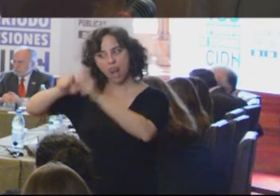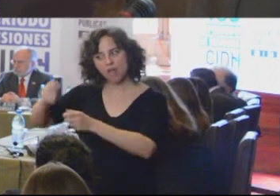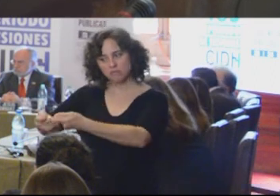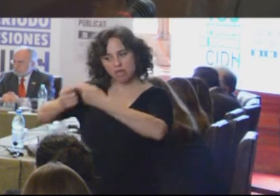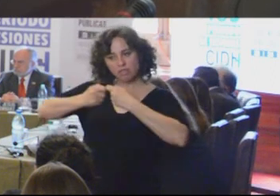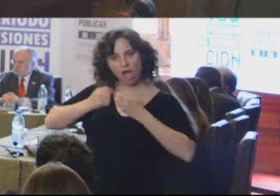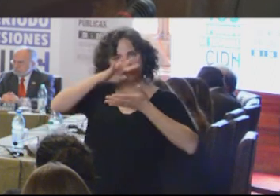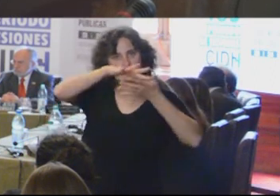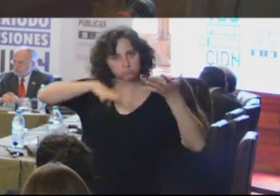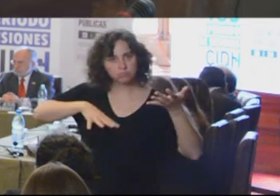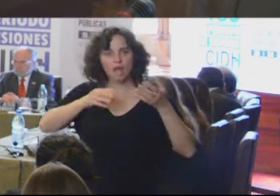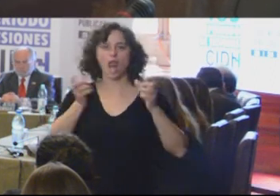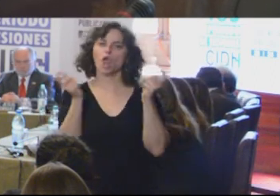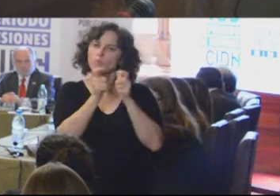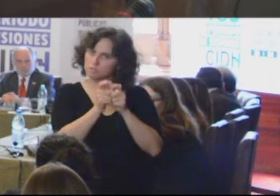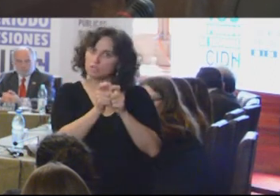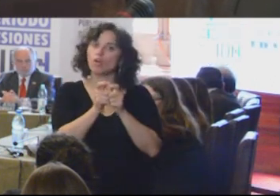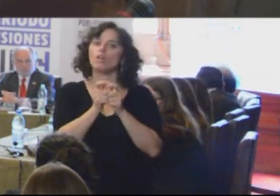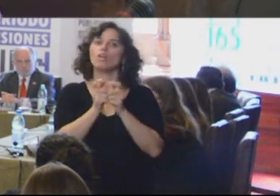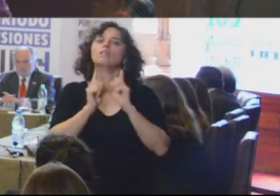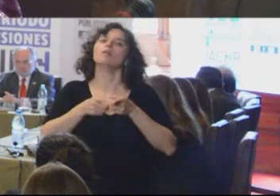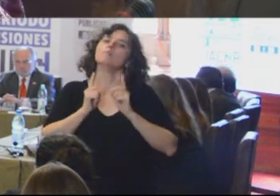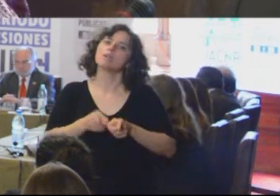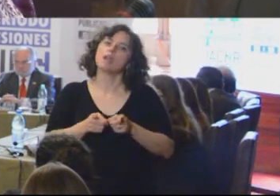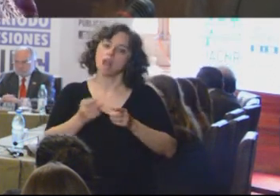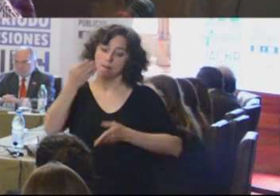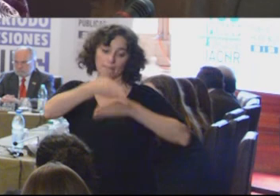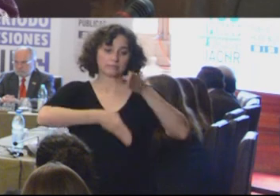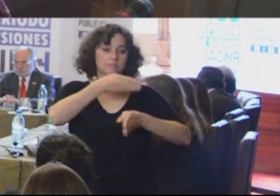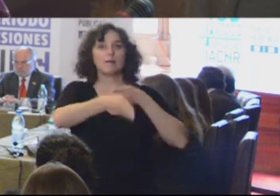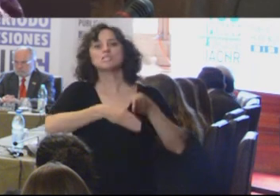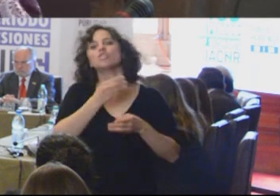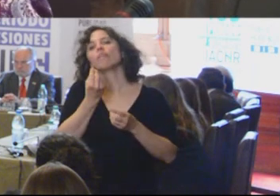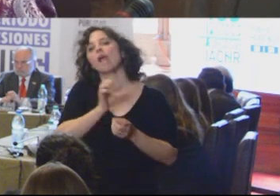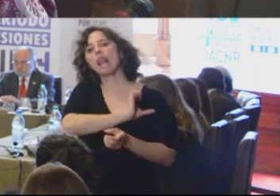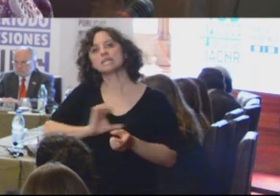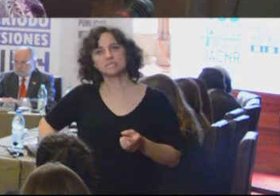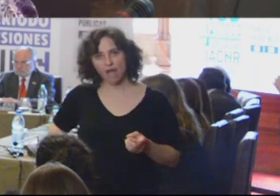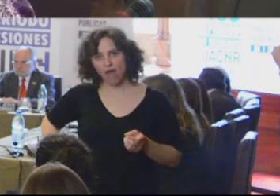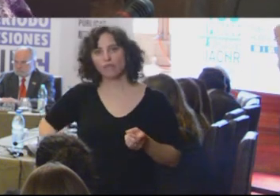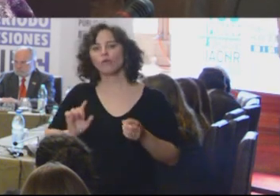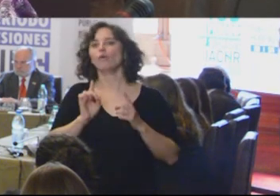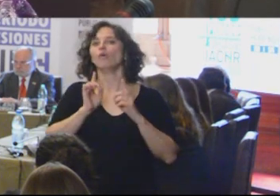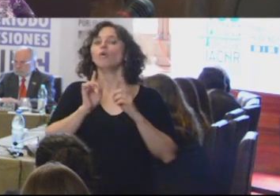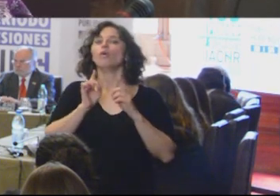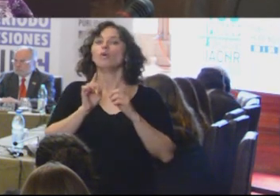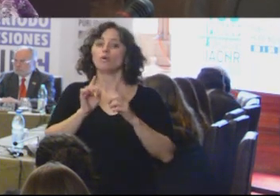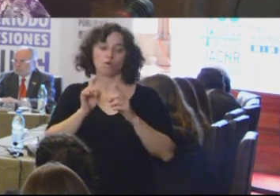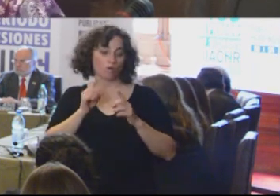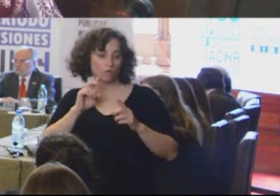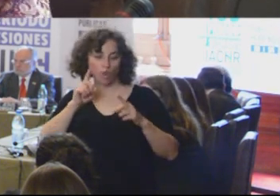a la comisión así como la participación del estado en búsqueda